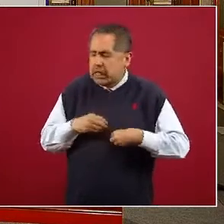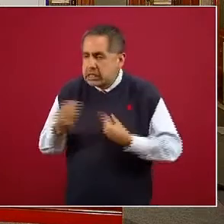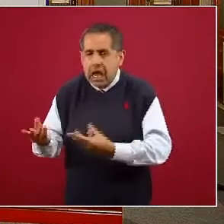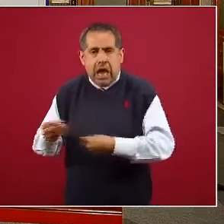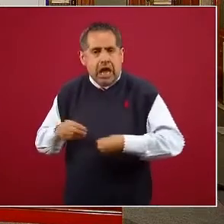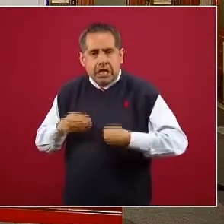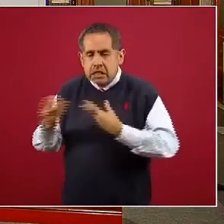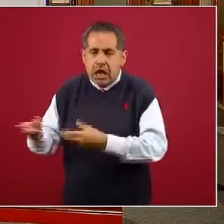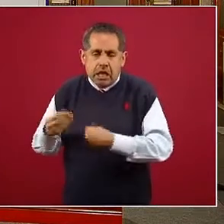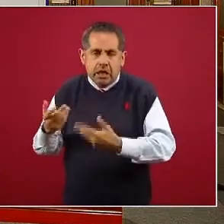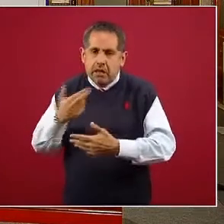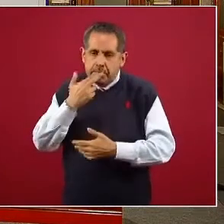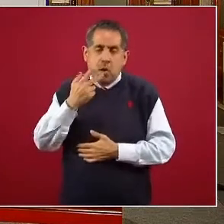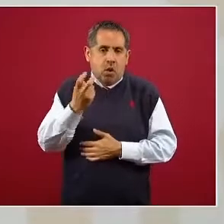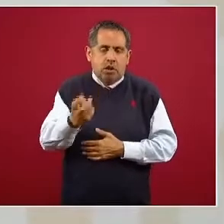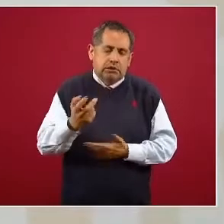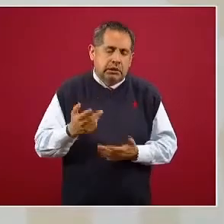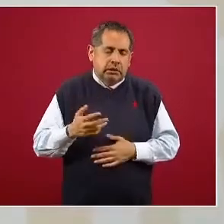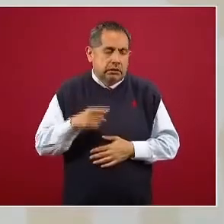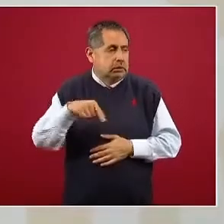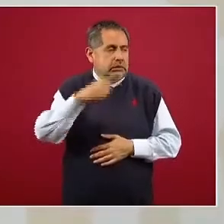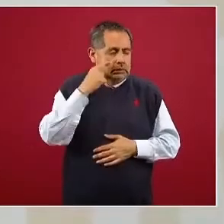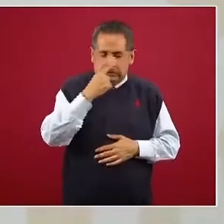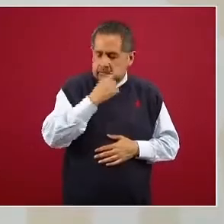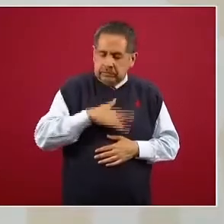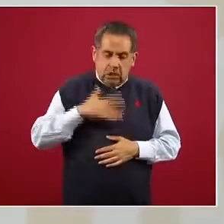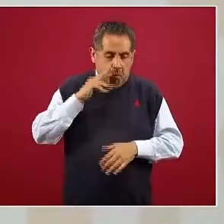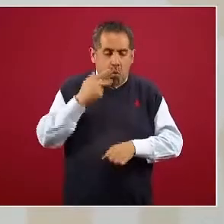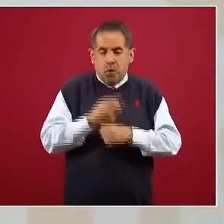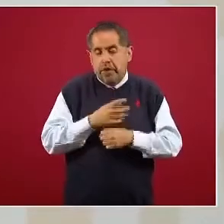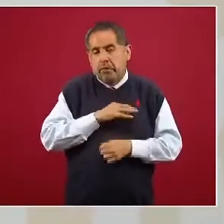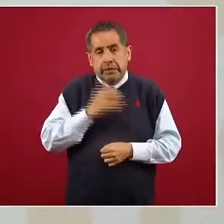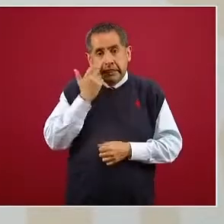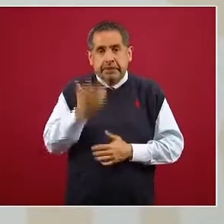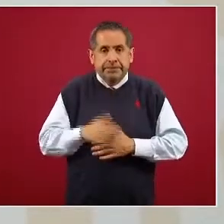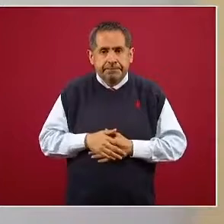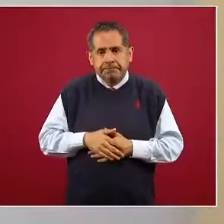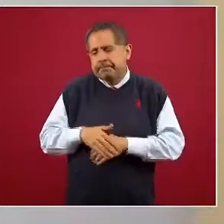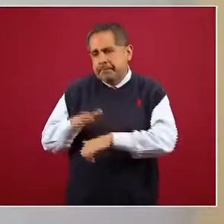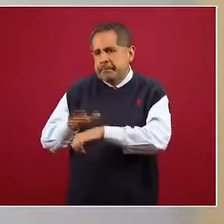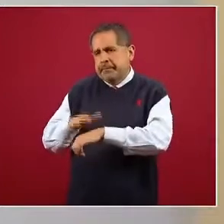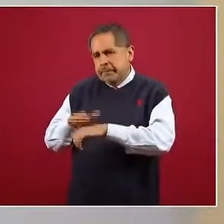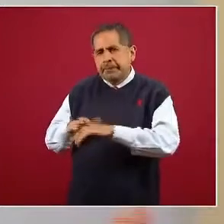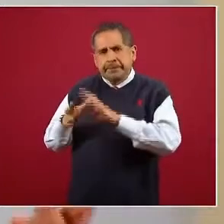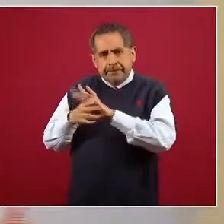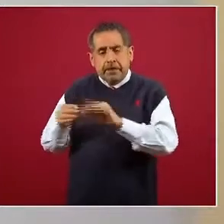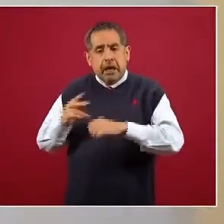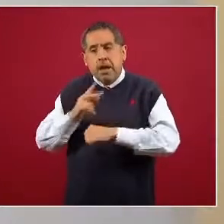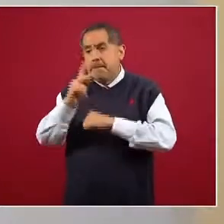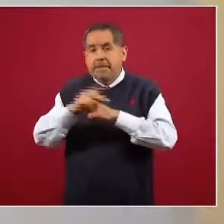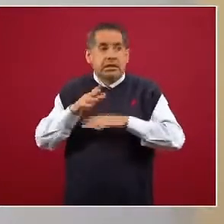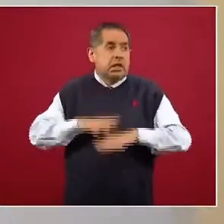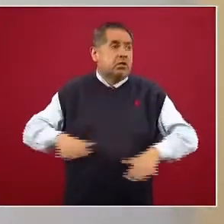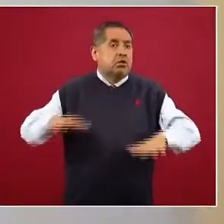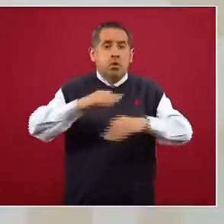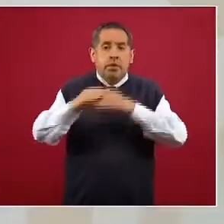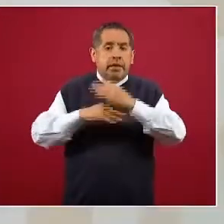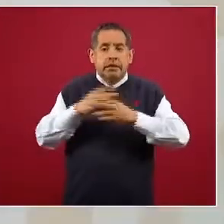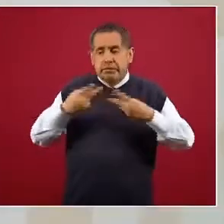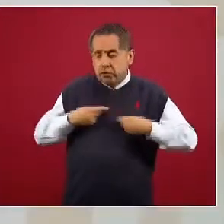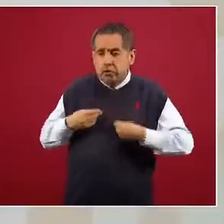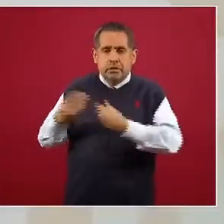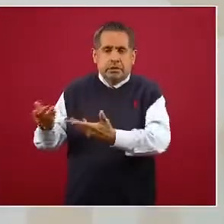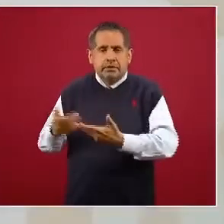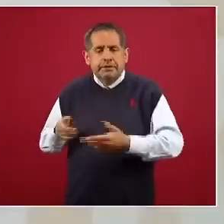esta voluntad de donar. Y le recordamos a todo el país, a todas las personas,